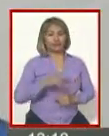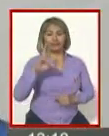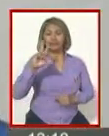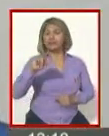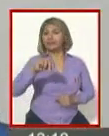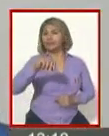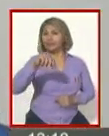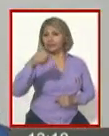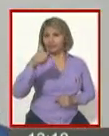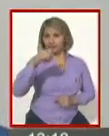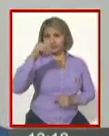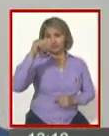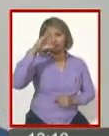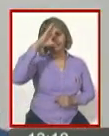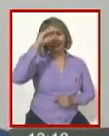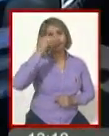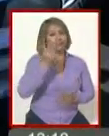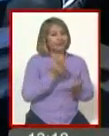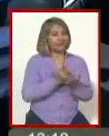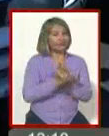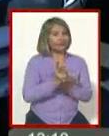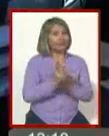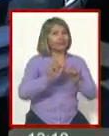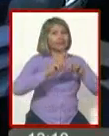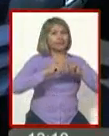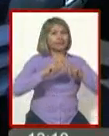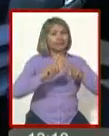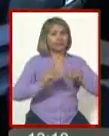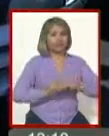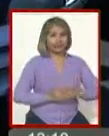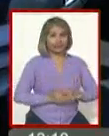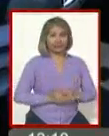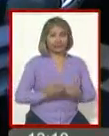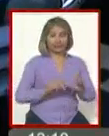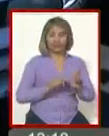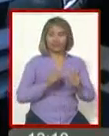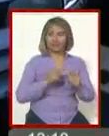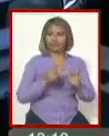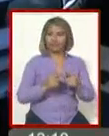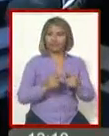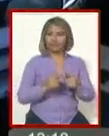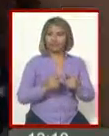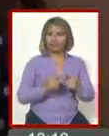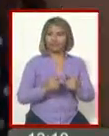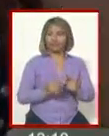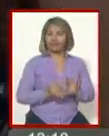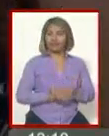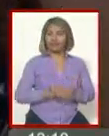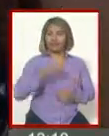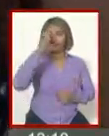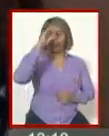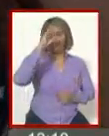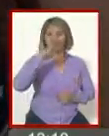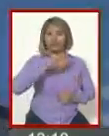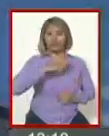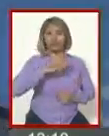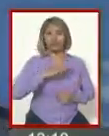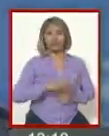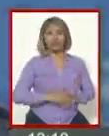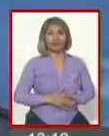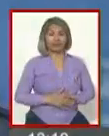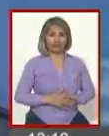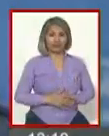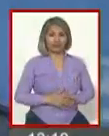dice que no era de él, ¿no? O sería la verdad. Pero esto ocasiona a que el otro